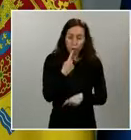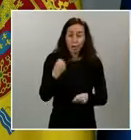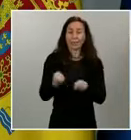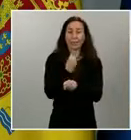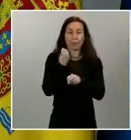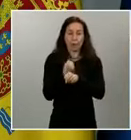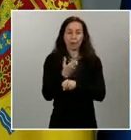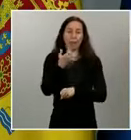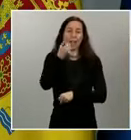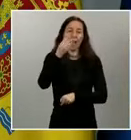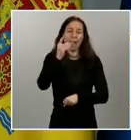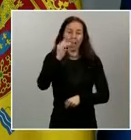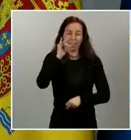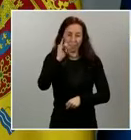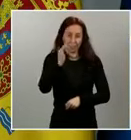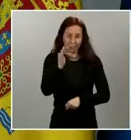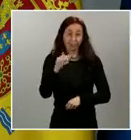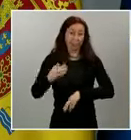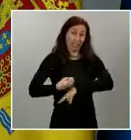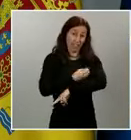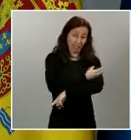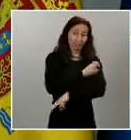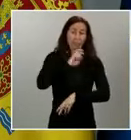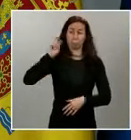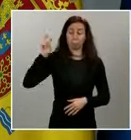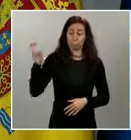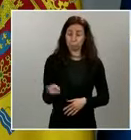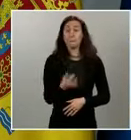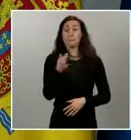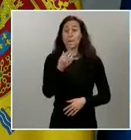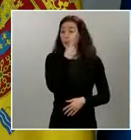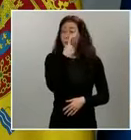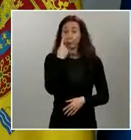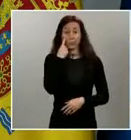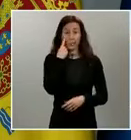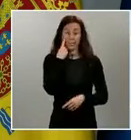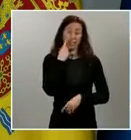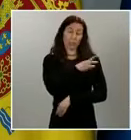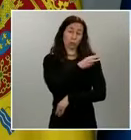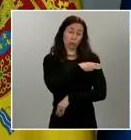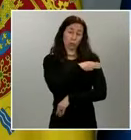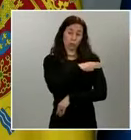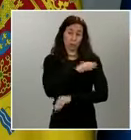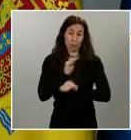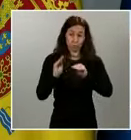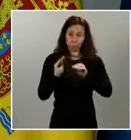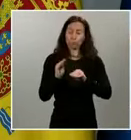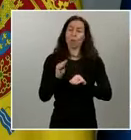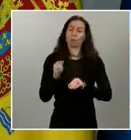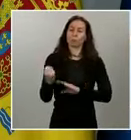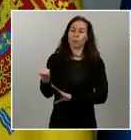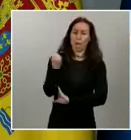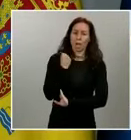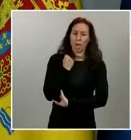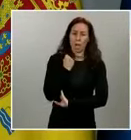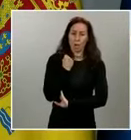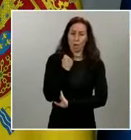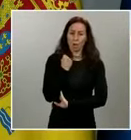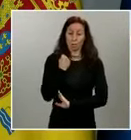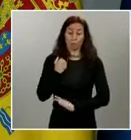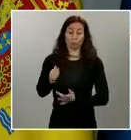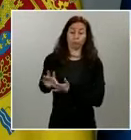y, como decía, en el caso de los vigilantes de seguridad particularmente hemos reforzado a través de nuestra red de comunicaciones con ellos,